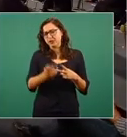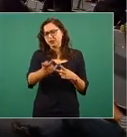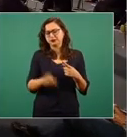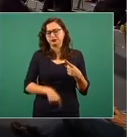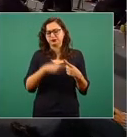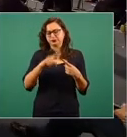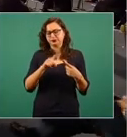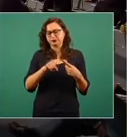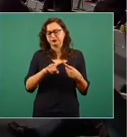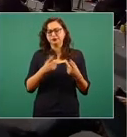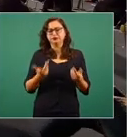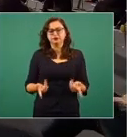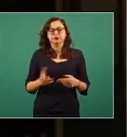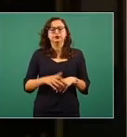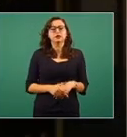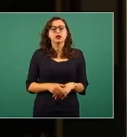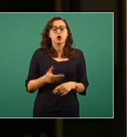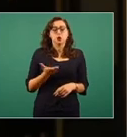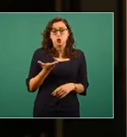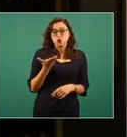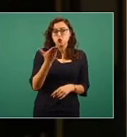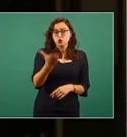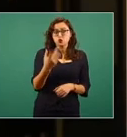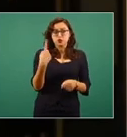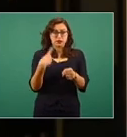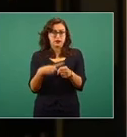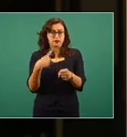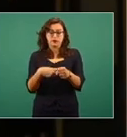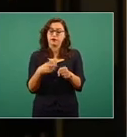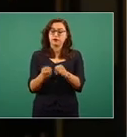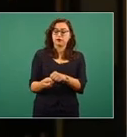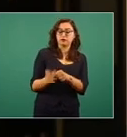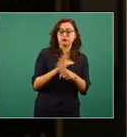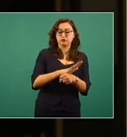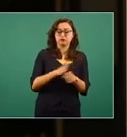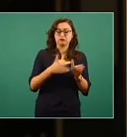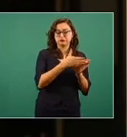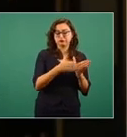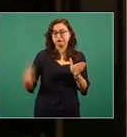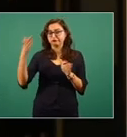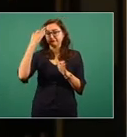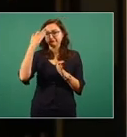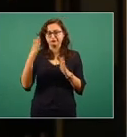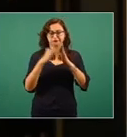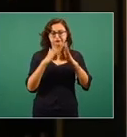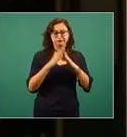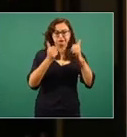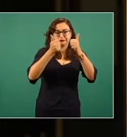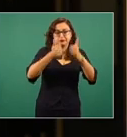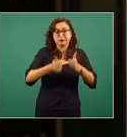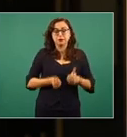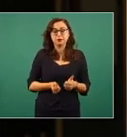que menos tiene, con los que siempre fueron los relegados en los tiempos de los